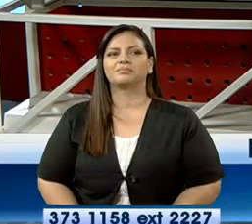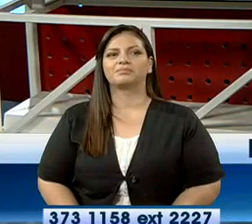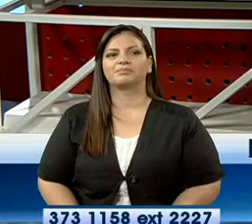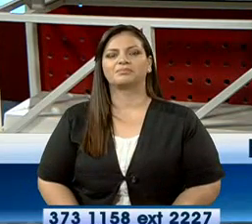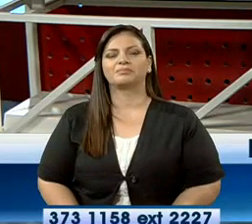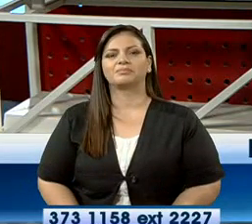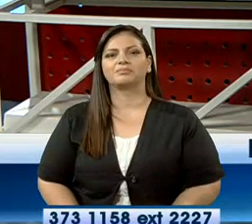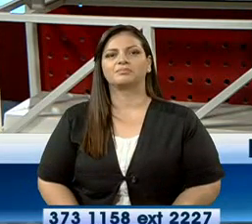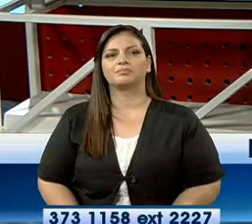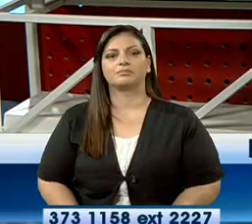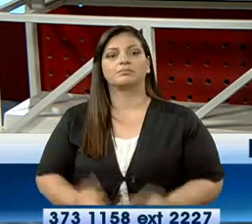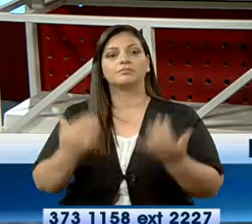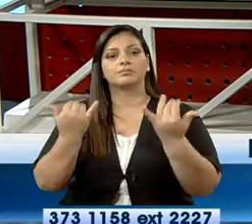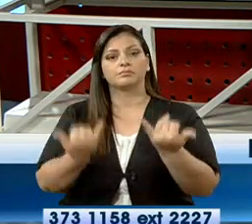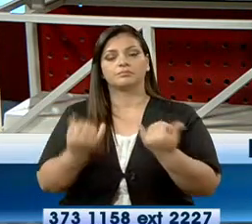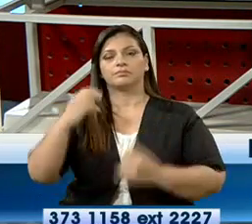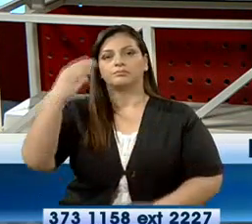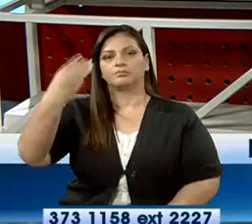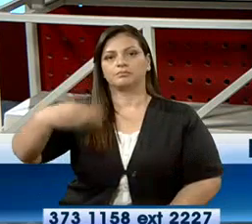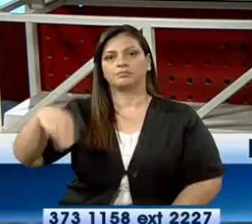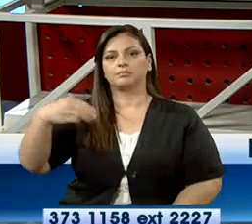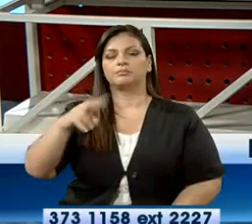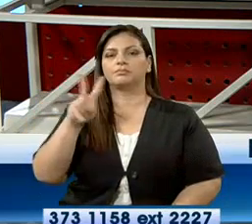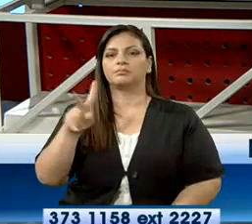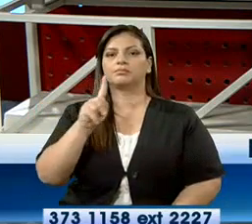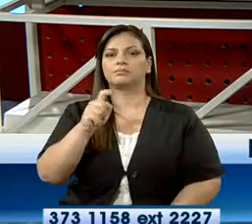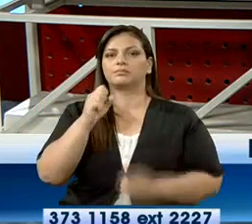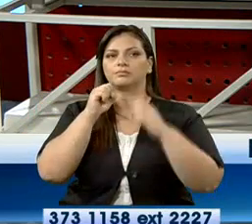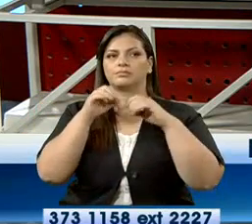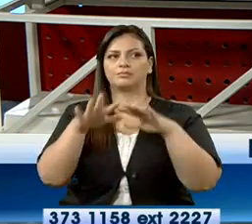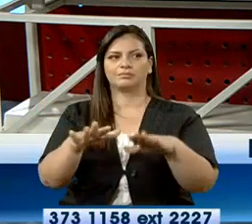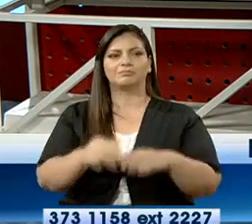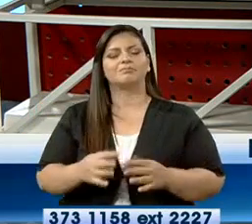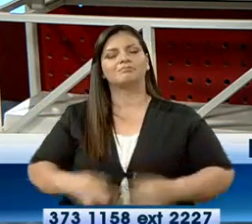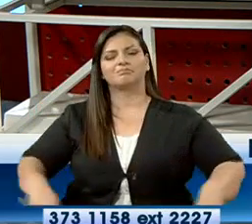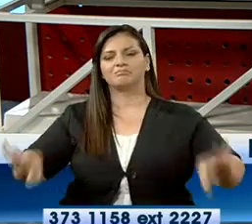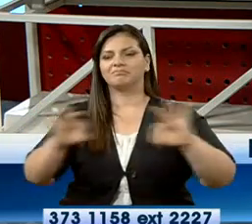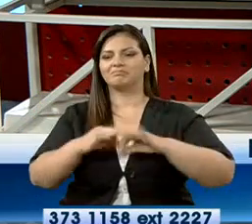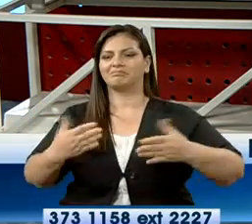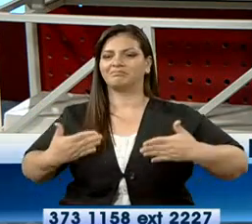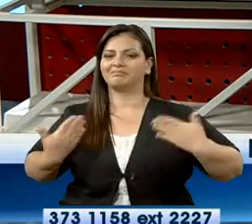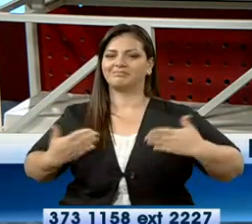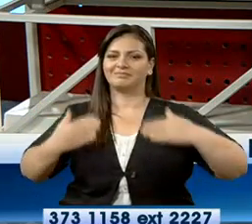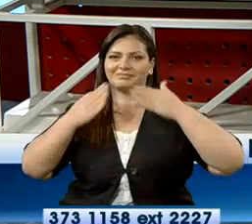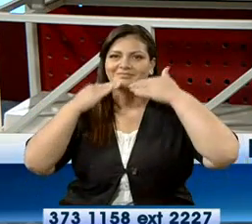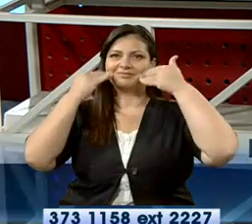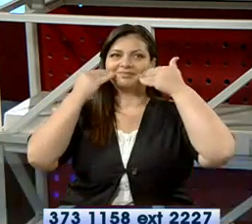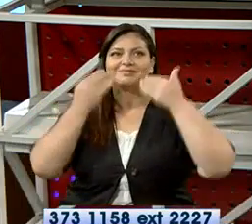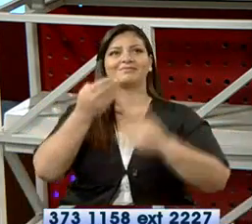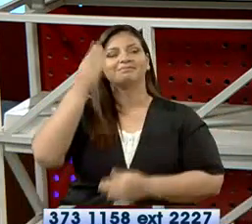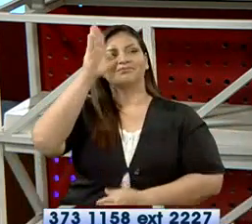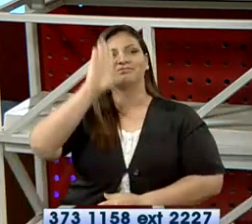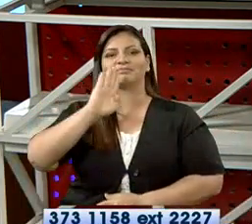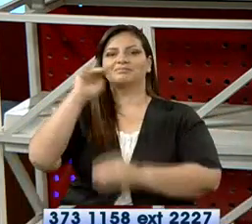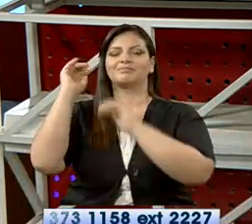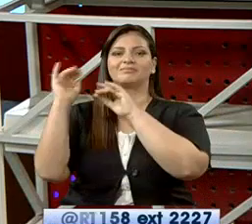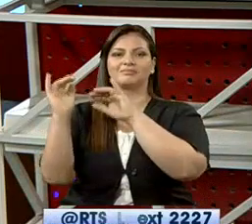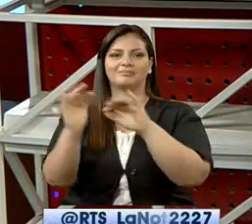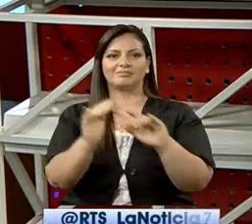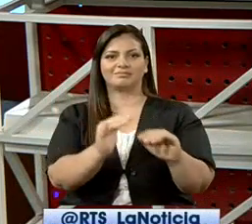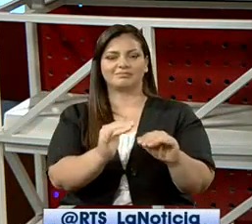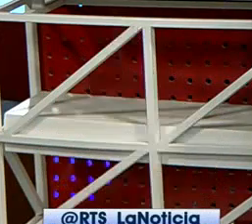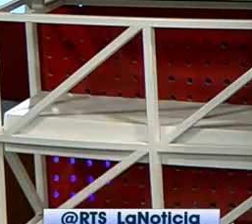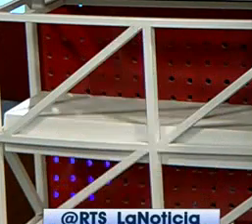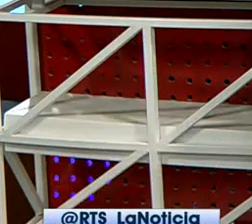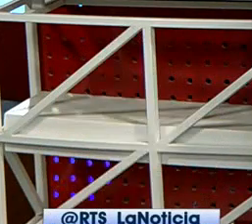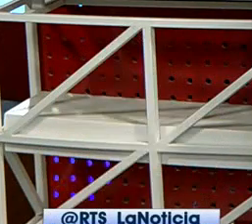Miércoles 21 de septiembre ya. 21, imagínate tú. Bueno, así tenemos que comenzar, con alegría, porque Dios nos da alegría, nos bendice. Dios nos permite estar